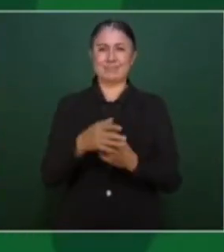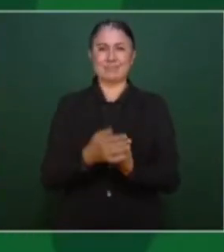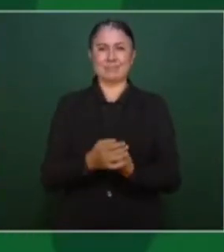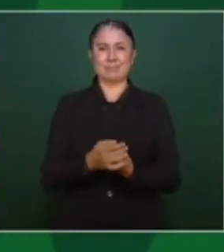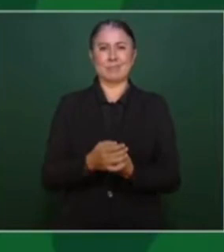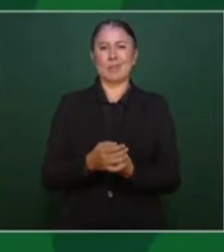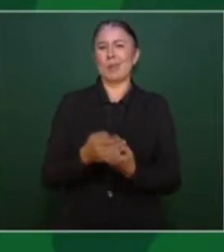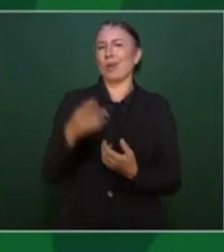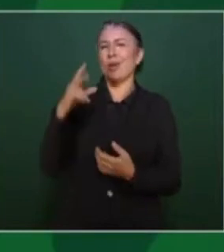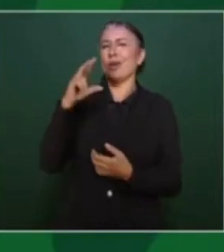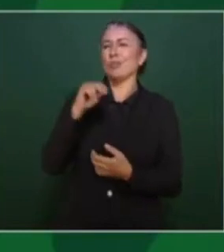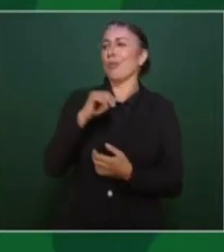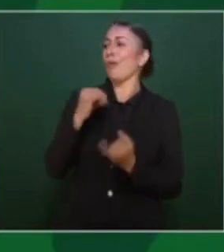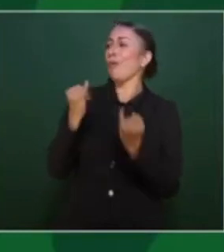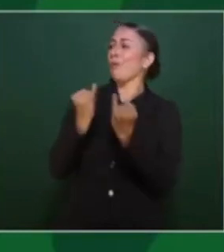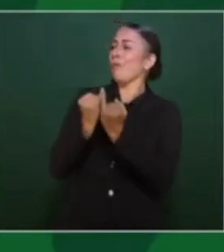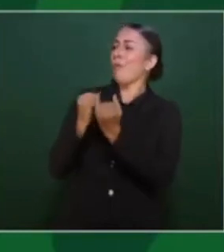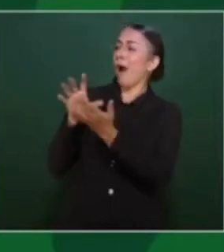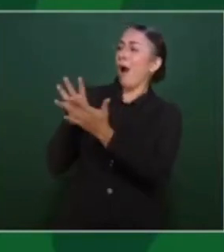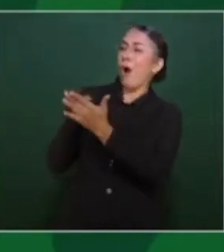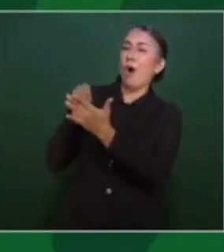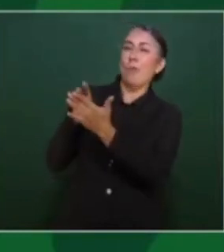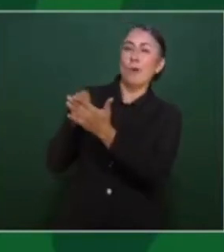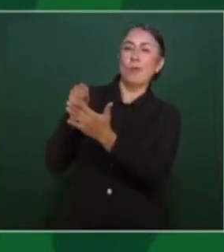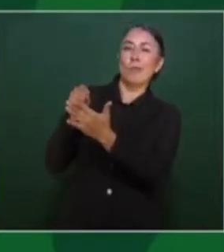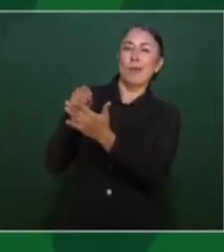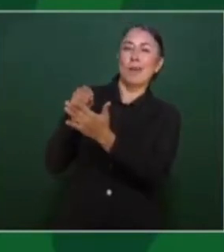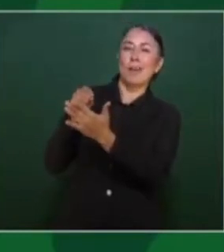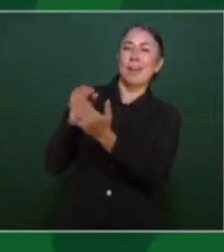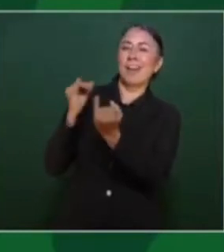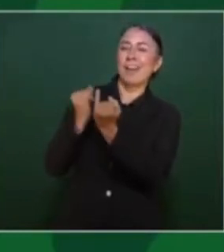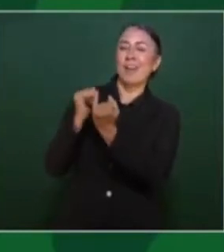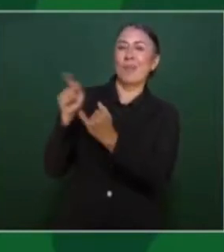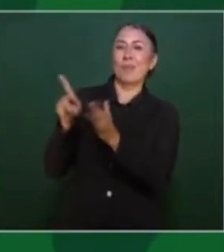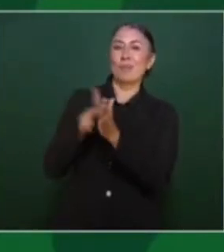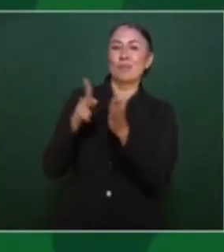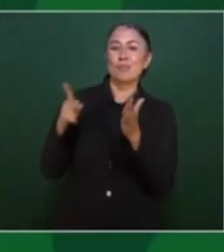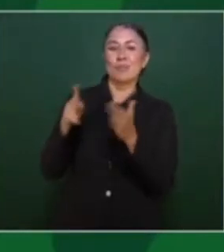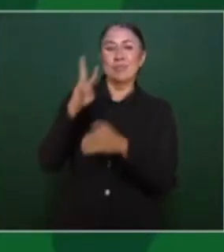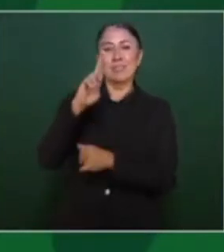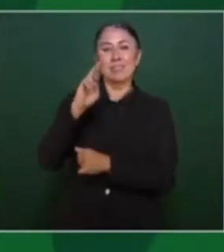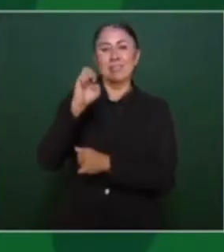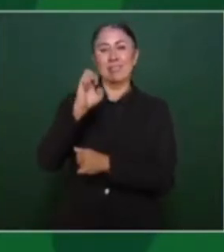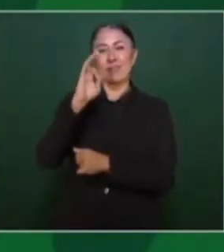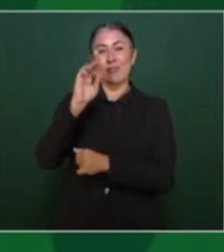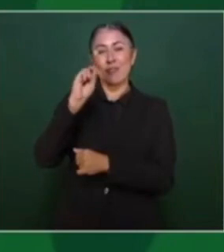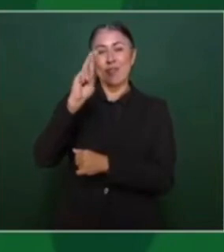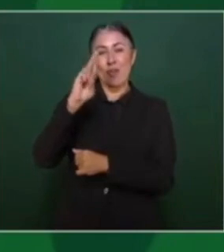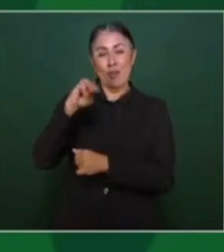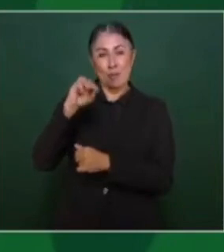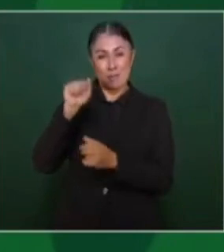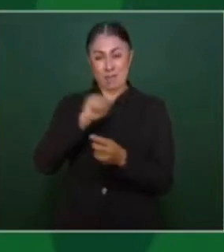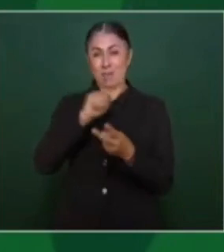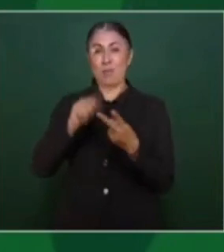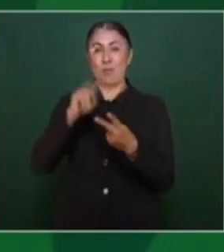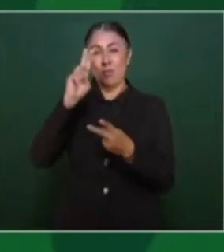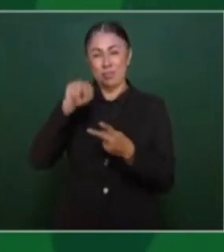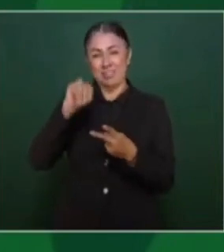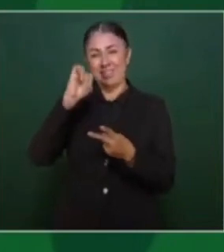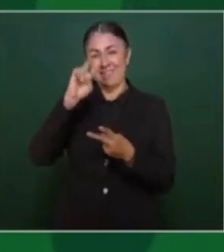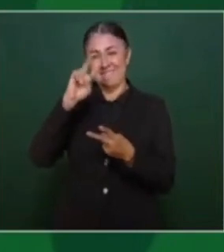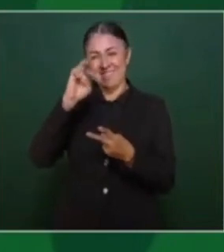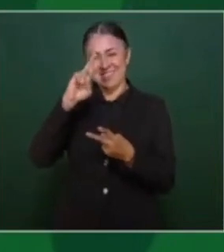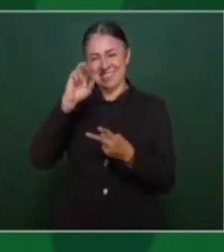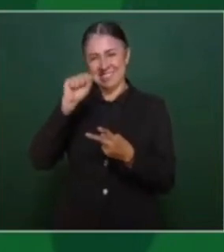prototipo de periodismo al Reforma, al Universal y a otros, ¿no?